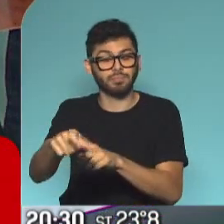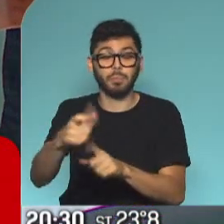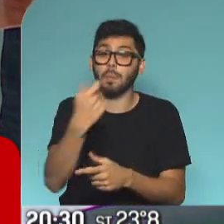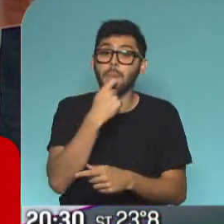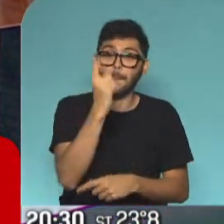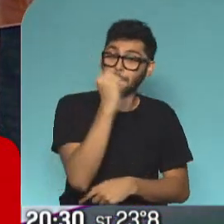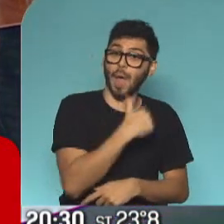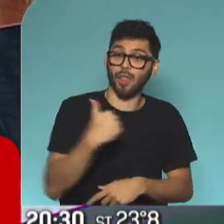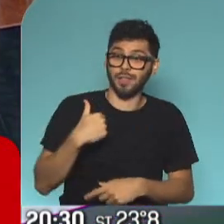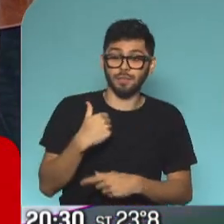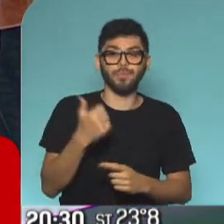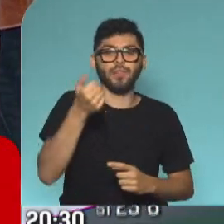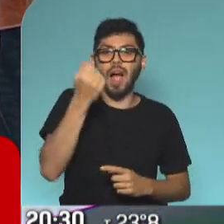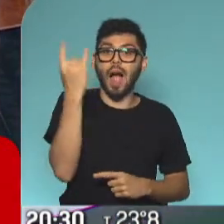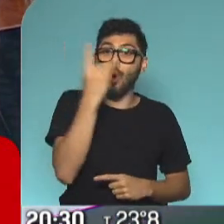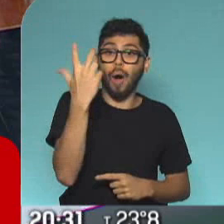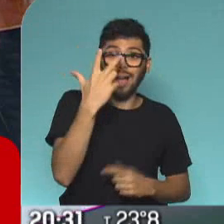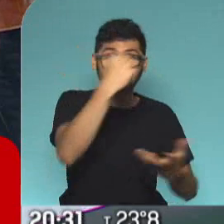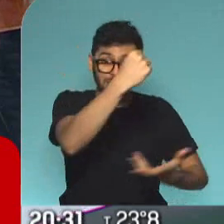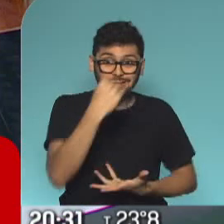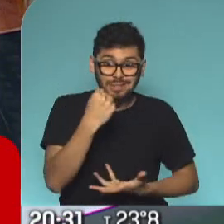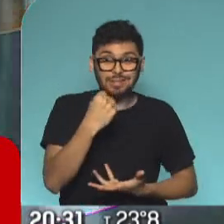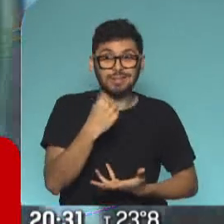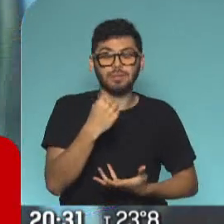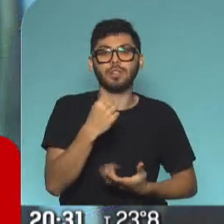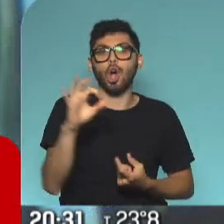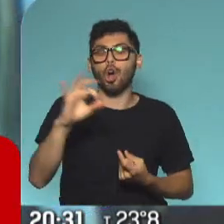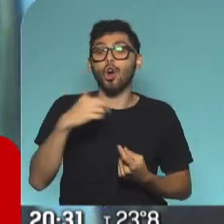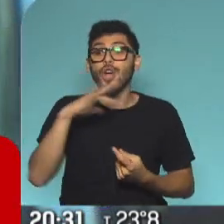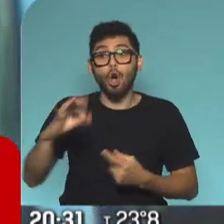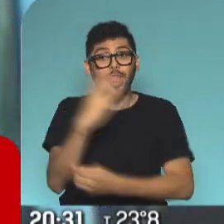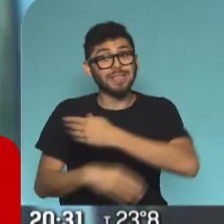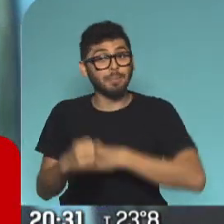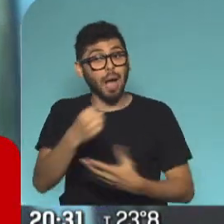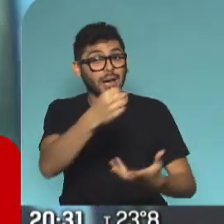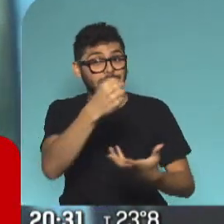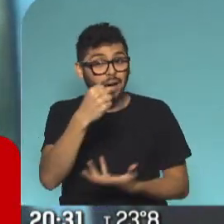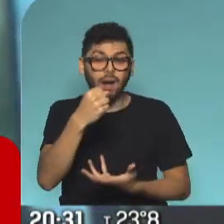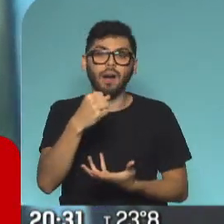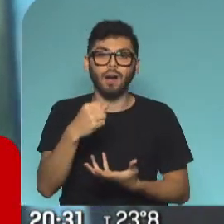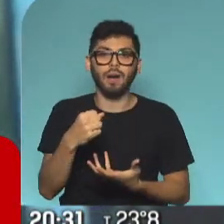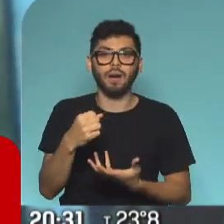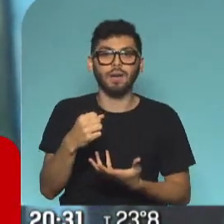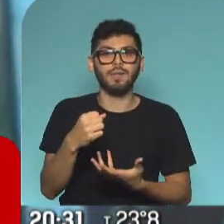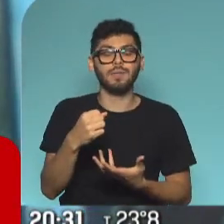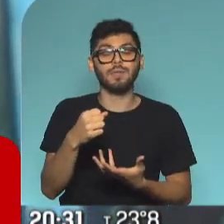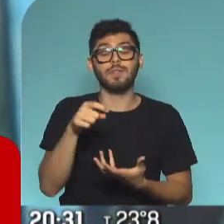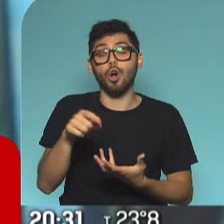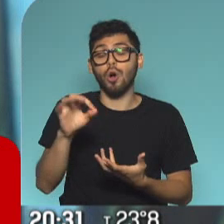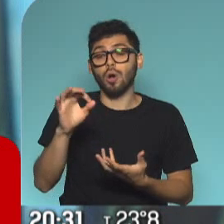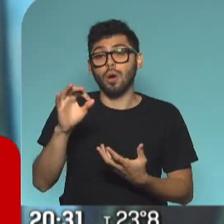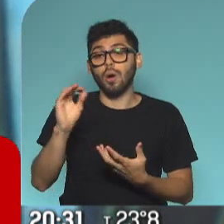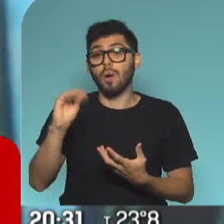cobren la asignación universal por hijo o que tengan un hijo con alguna discapacidad, que tengan un hijo con una discapacidad y que